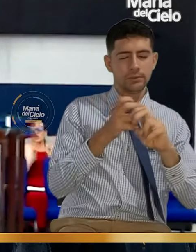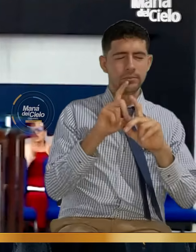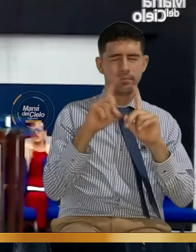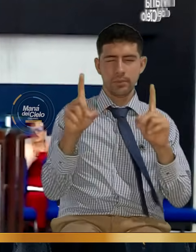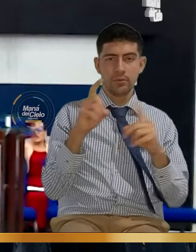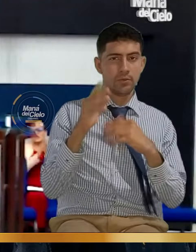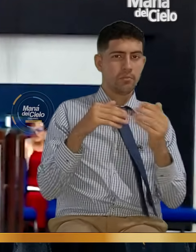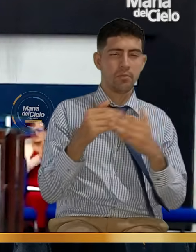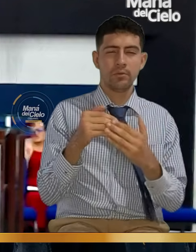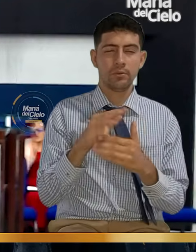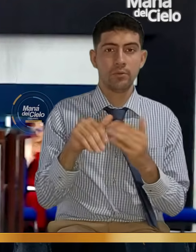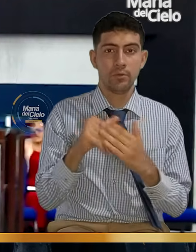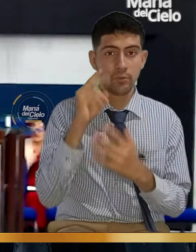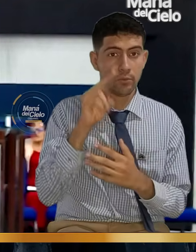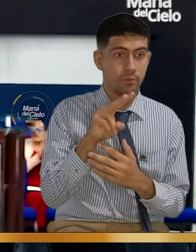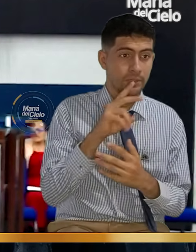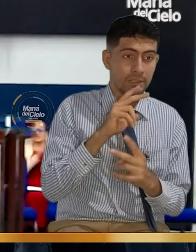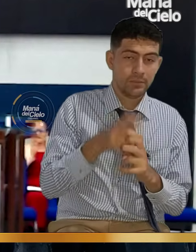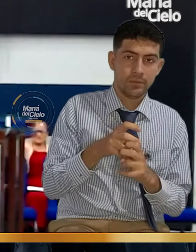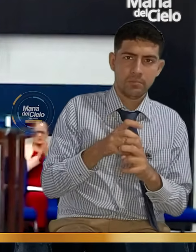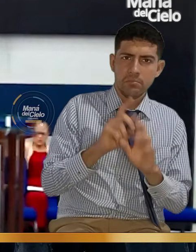cárcel, el Señor está contigo.